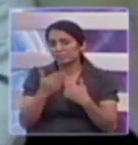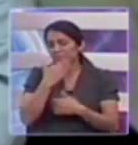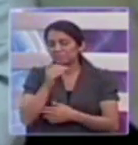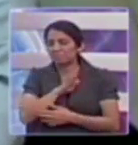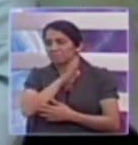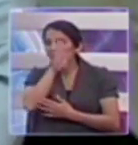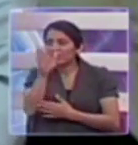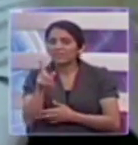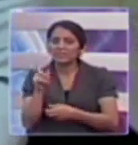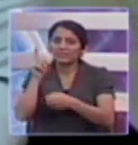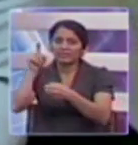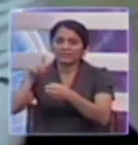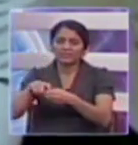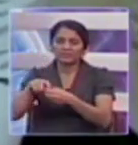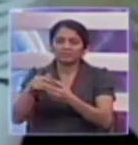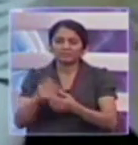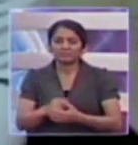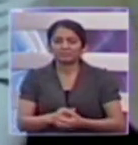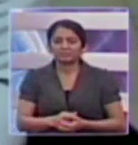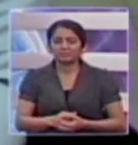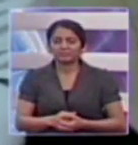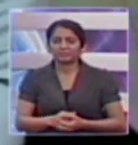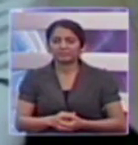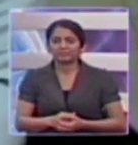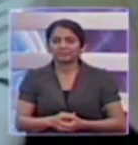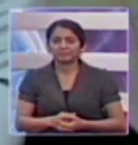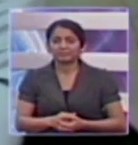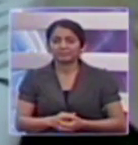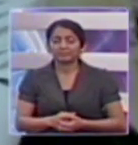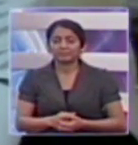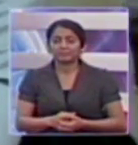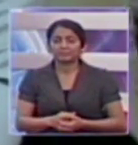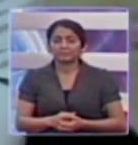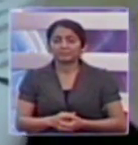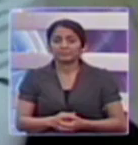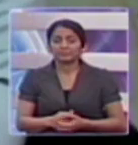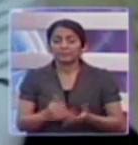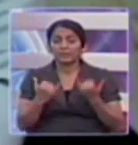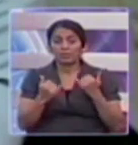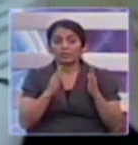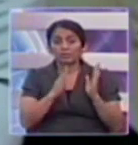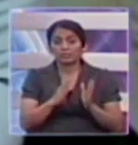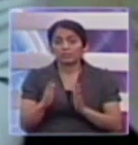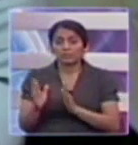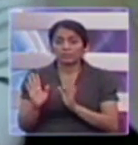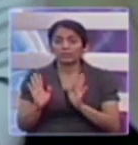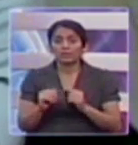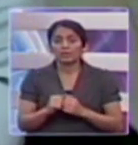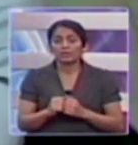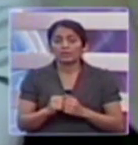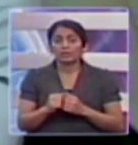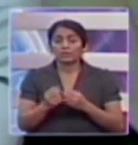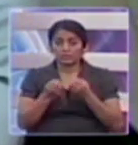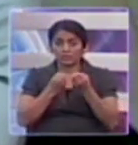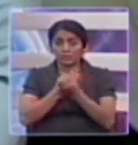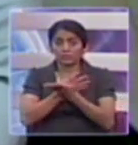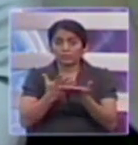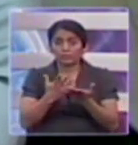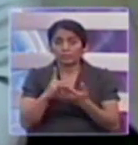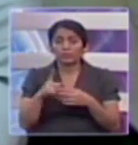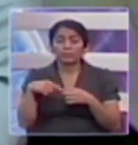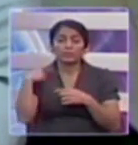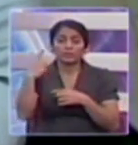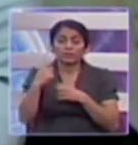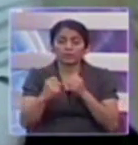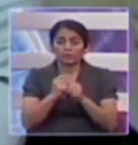2017, una vez que la Agencia Nacional de Tránsito ya ha resuelto acerca de la revisión técnica vehicular, señalando que cualquier